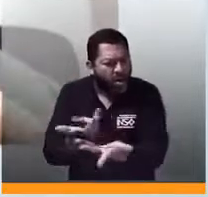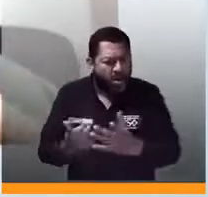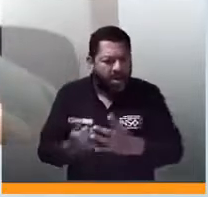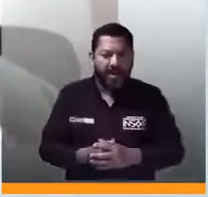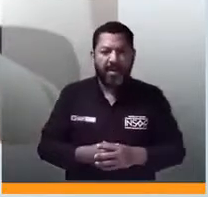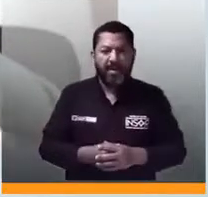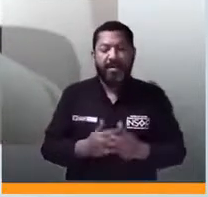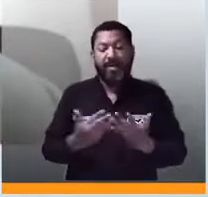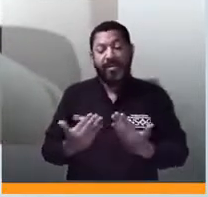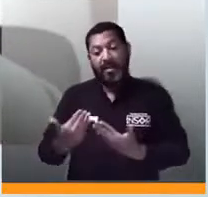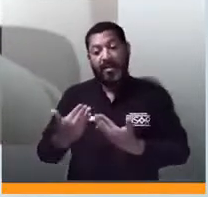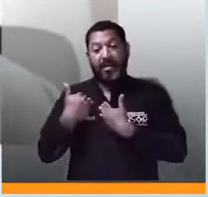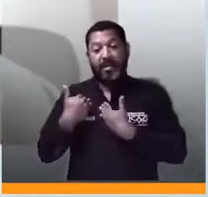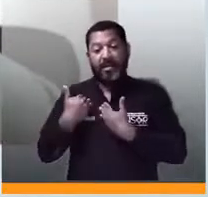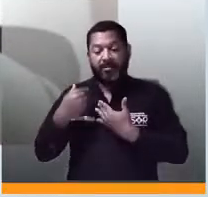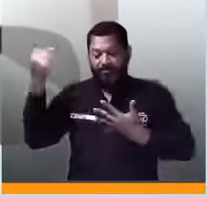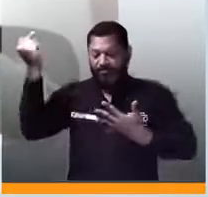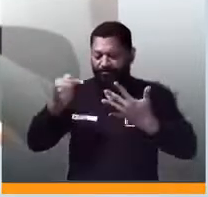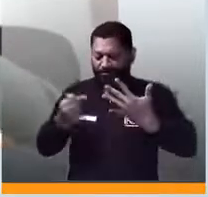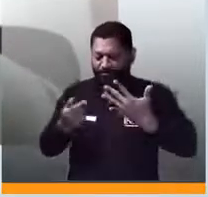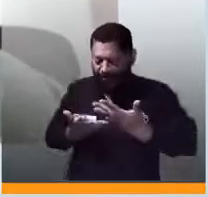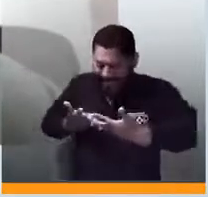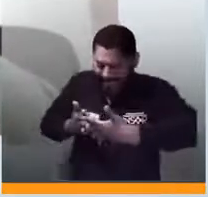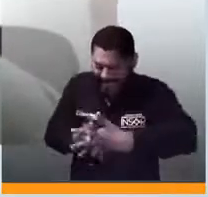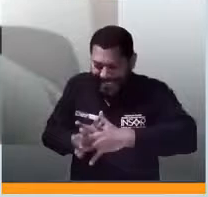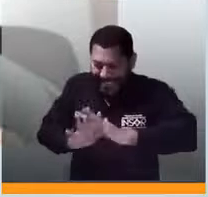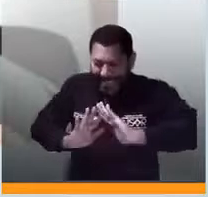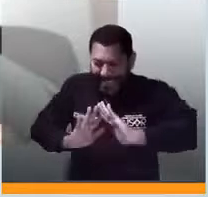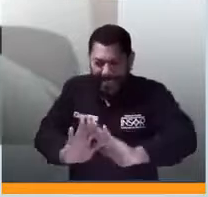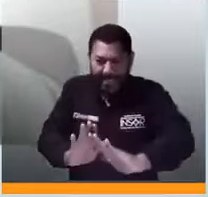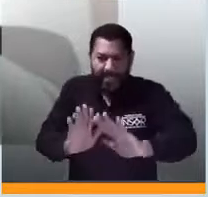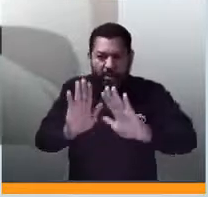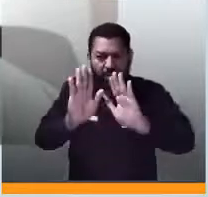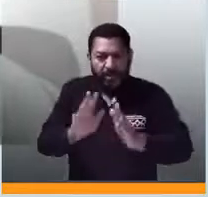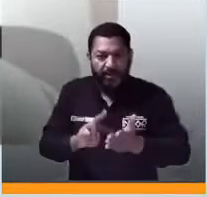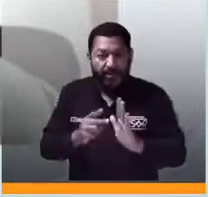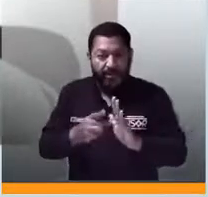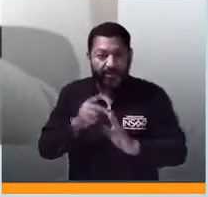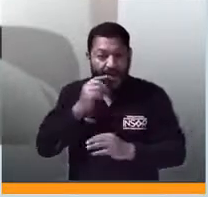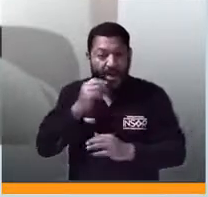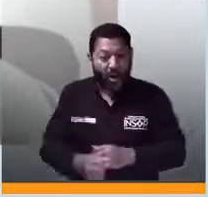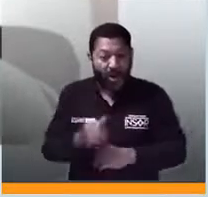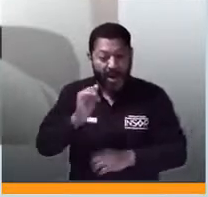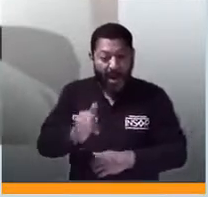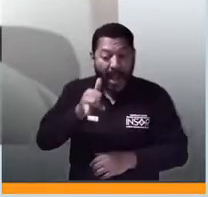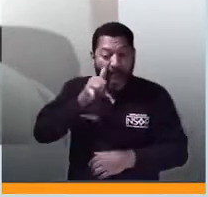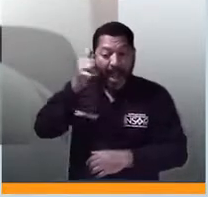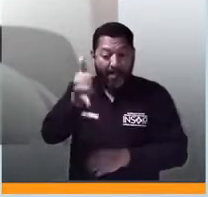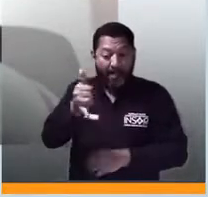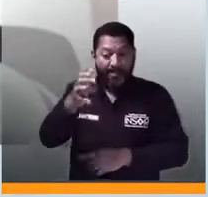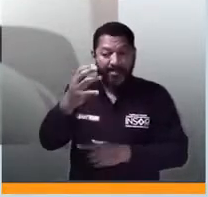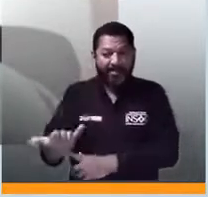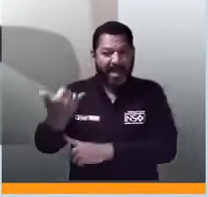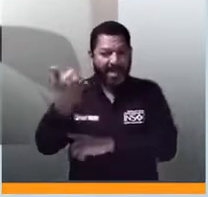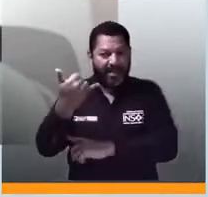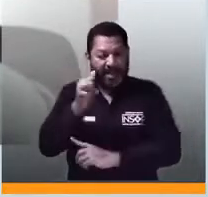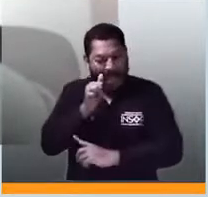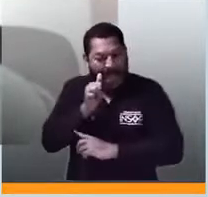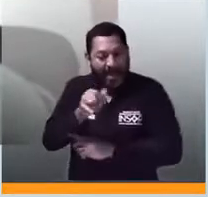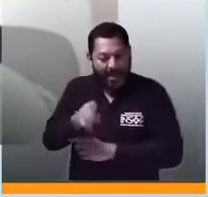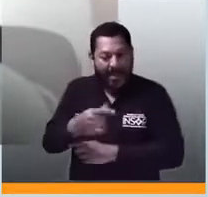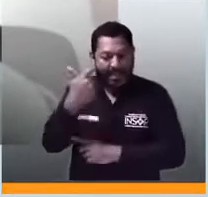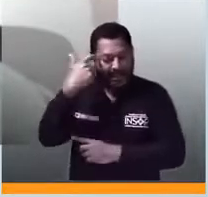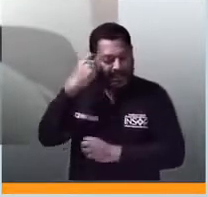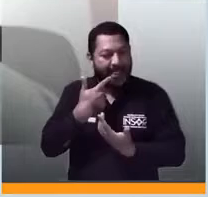una visión integral del estudiante porque nos pone en esa cámara hoy. Y ahí hay un reto y un desafío grande.